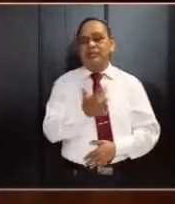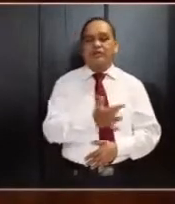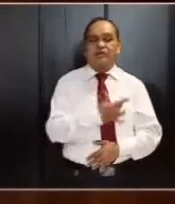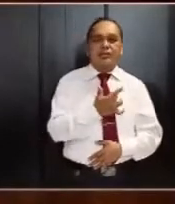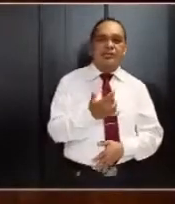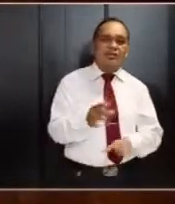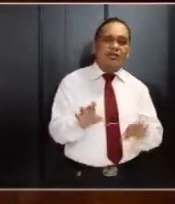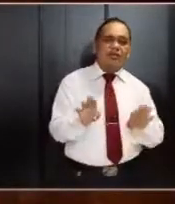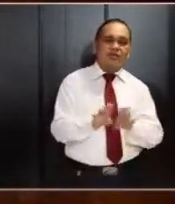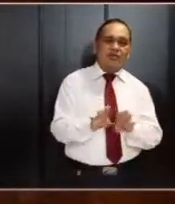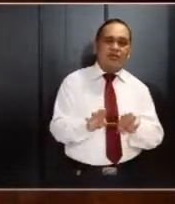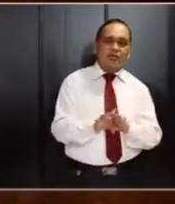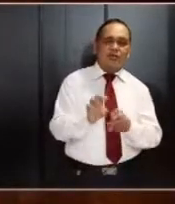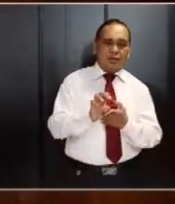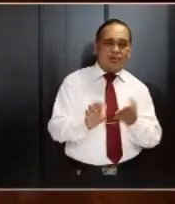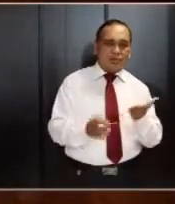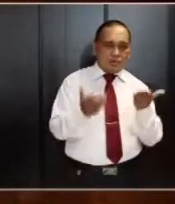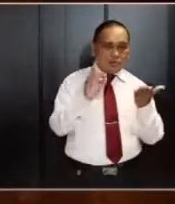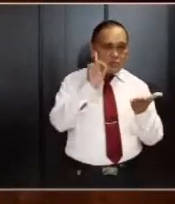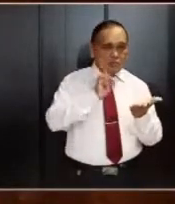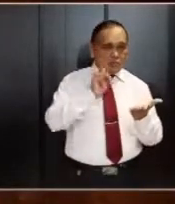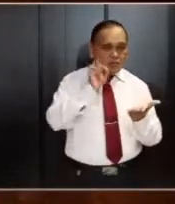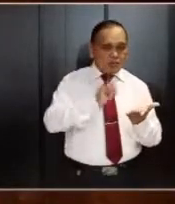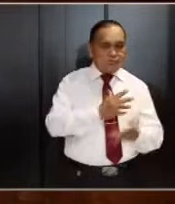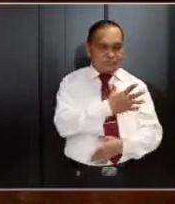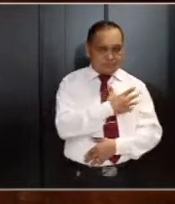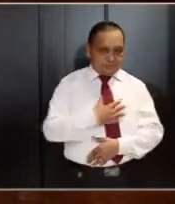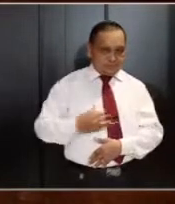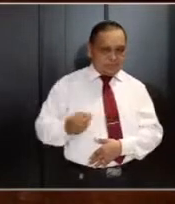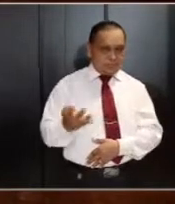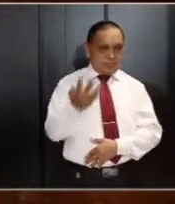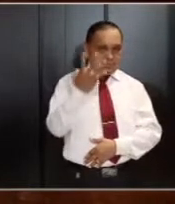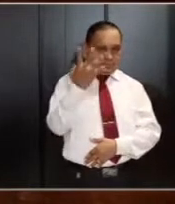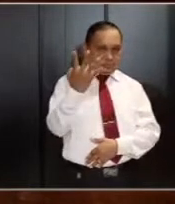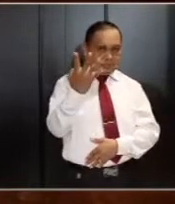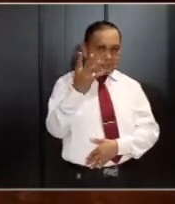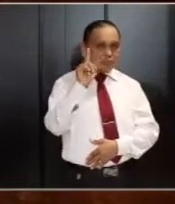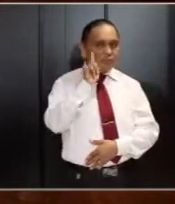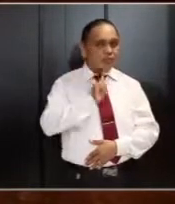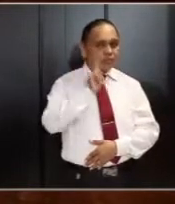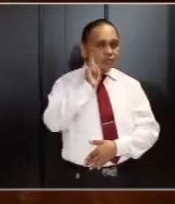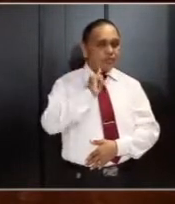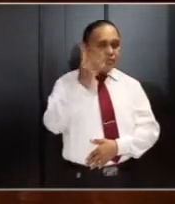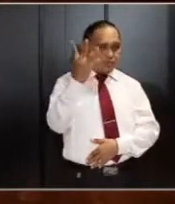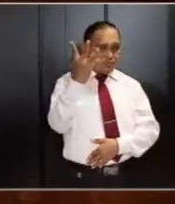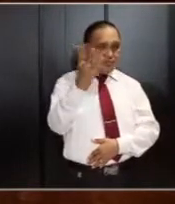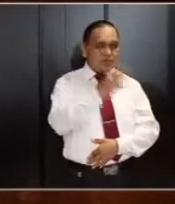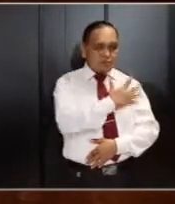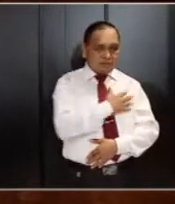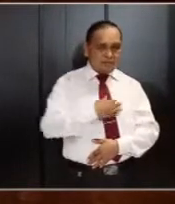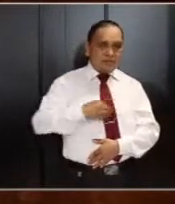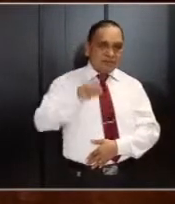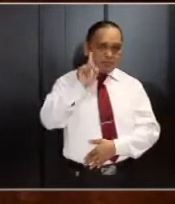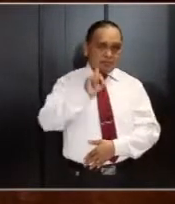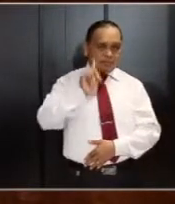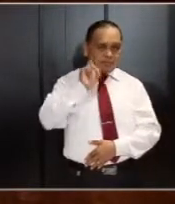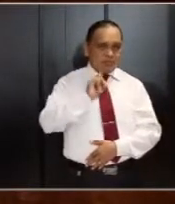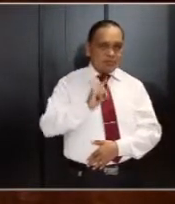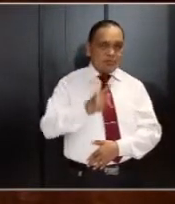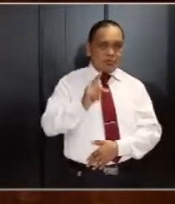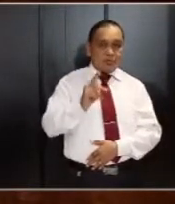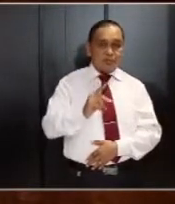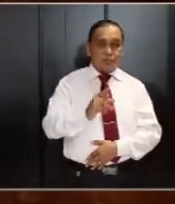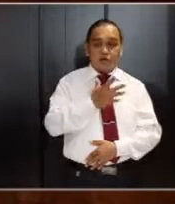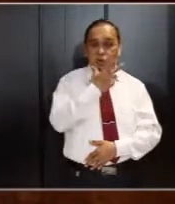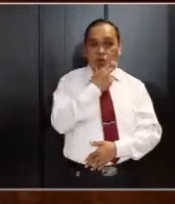como madre? ¿Cuántos hijos tienes? 4 hijas. ¿Cuatro hijas? ¿Todas son hijas, sí, mujeres? Sí. ¿Y tú hubieses querido tener un